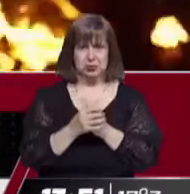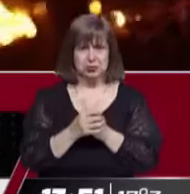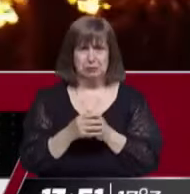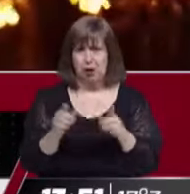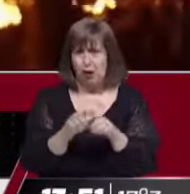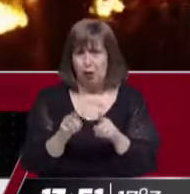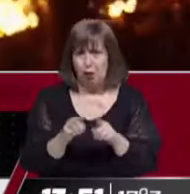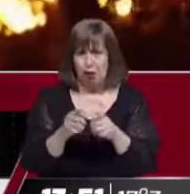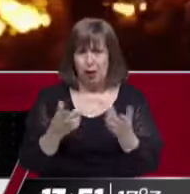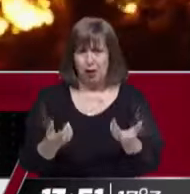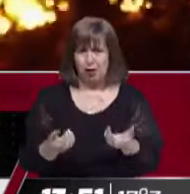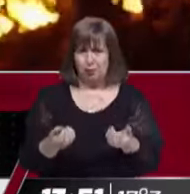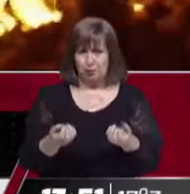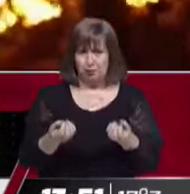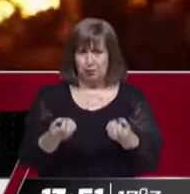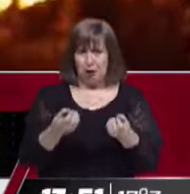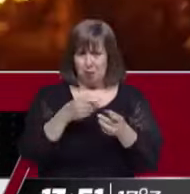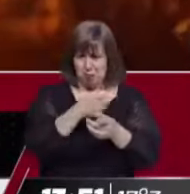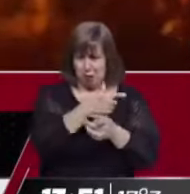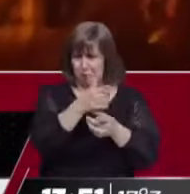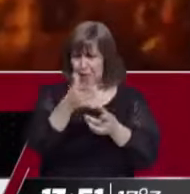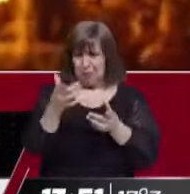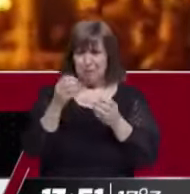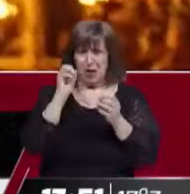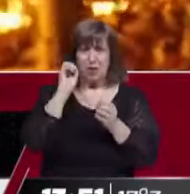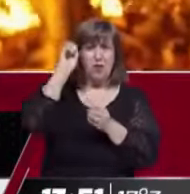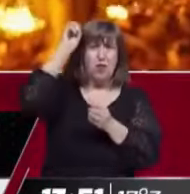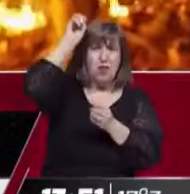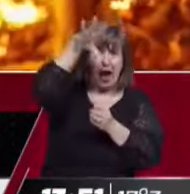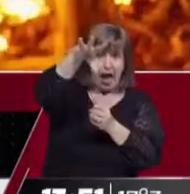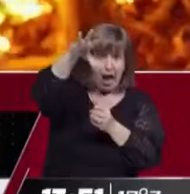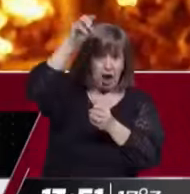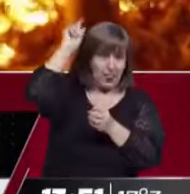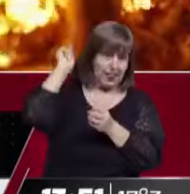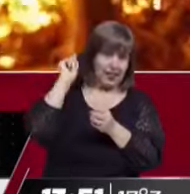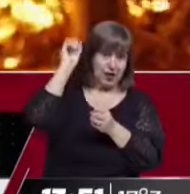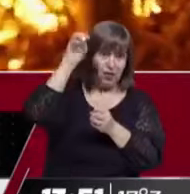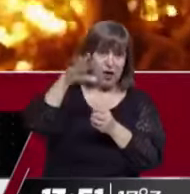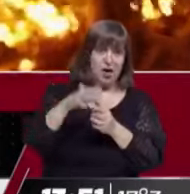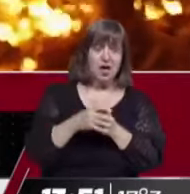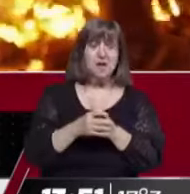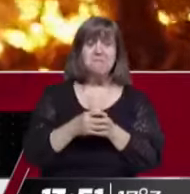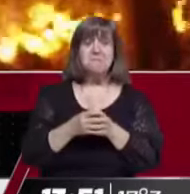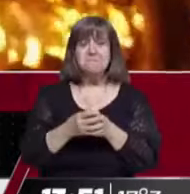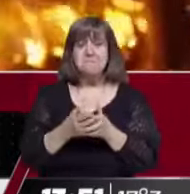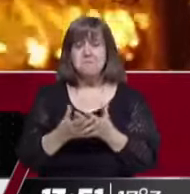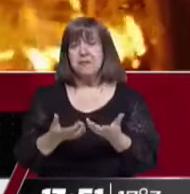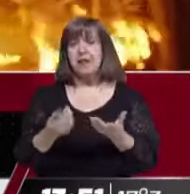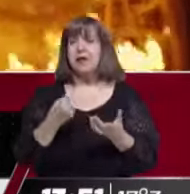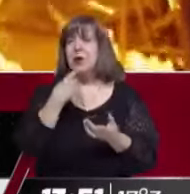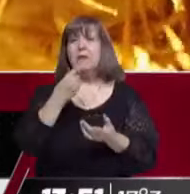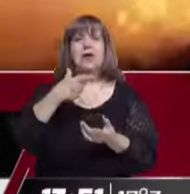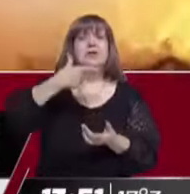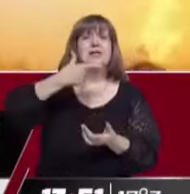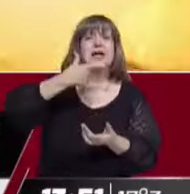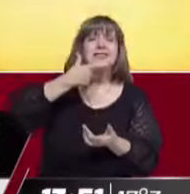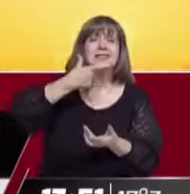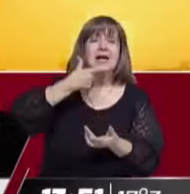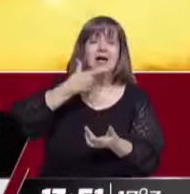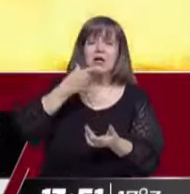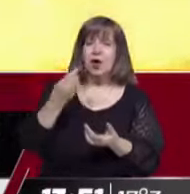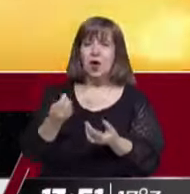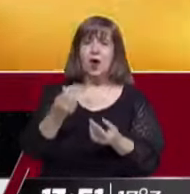mes? ¿Es algo accesible para el común de la gente o tenés que laburar varios meses para poder llegar a ese valor y comprarlo? A ver, una